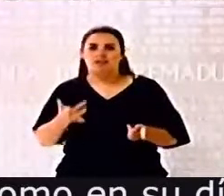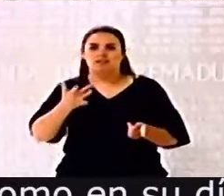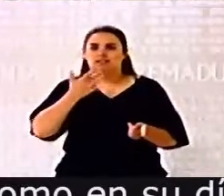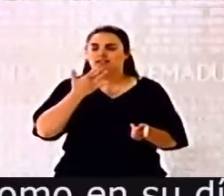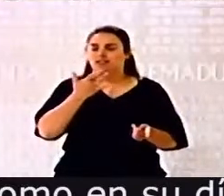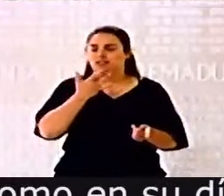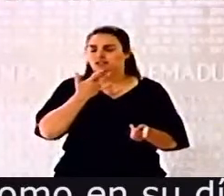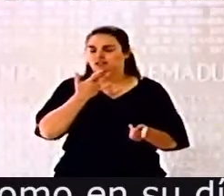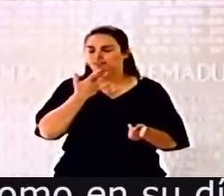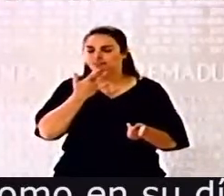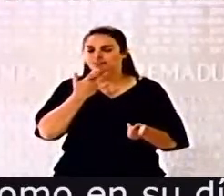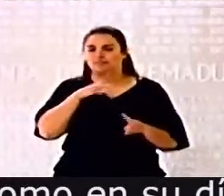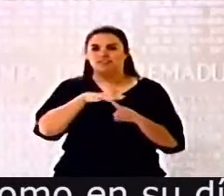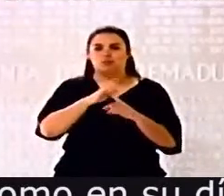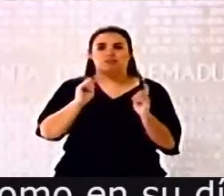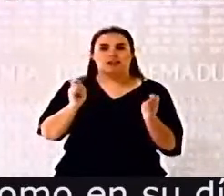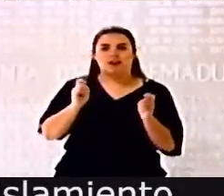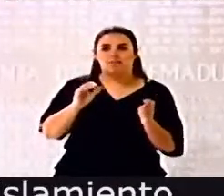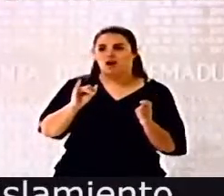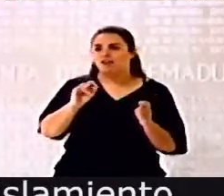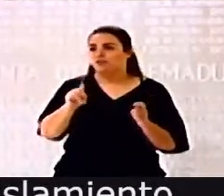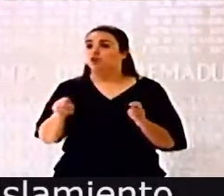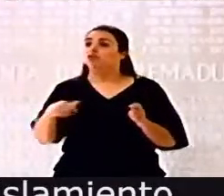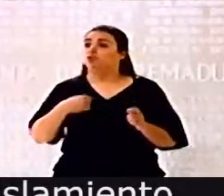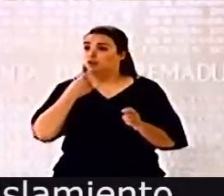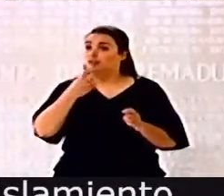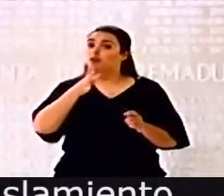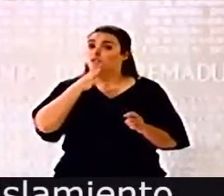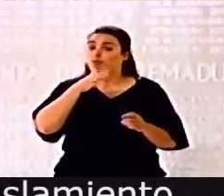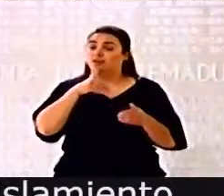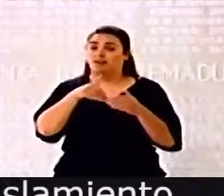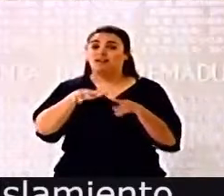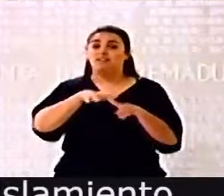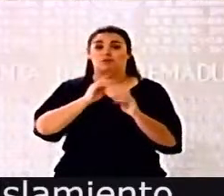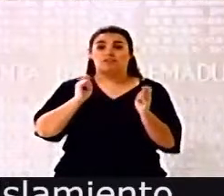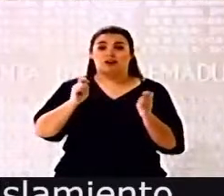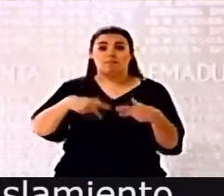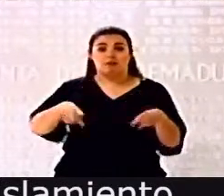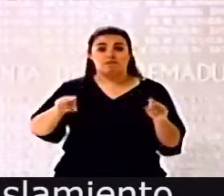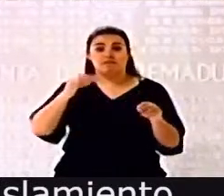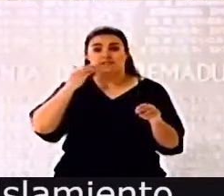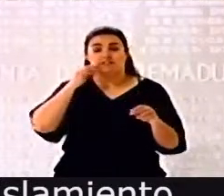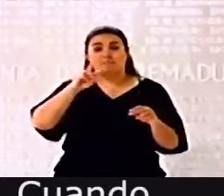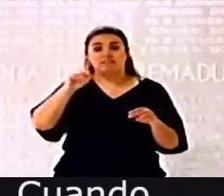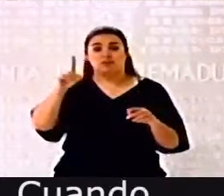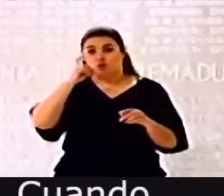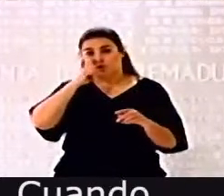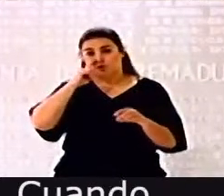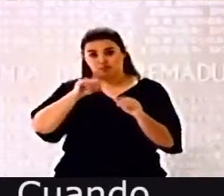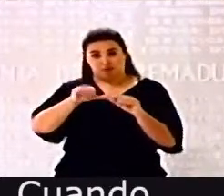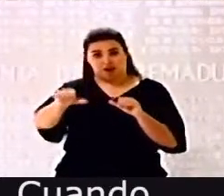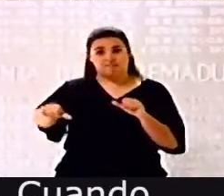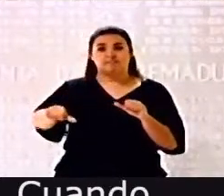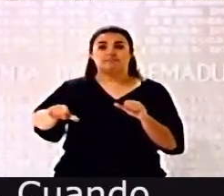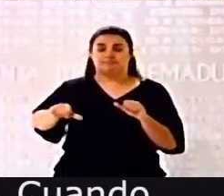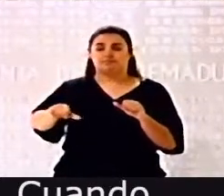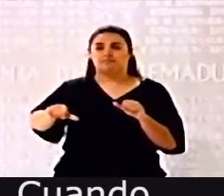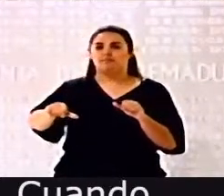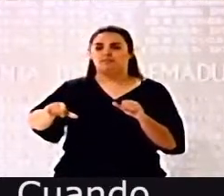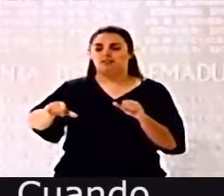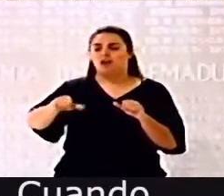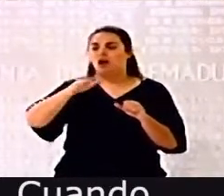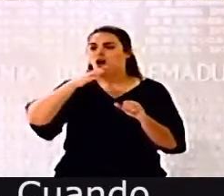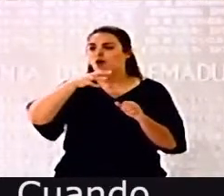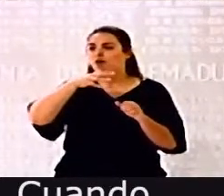no estado de alarma. Le digo esto porque cuando salgamos del estado de alarma a partir del día 21 de junio, quien